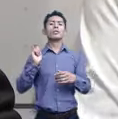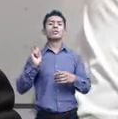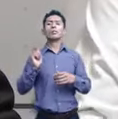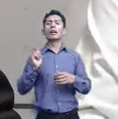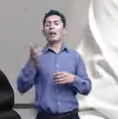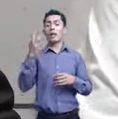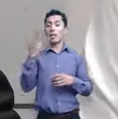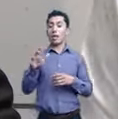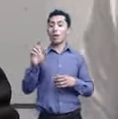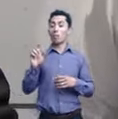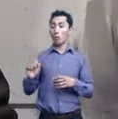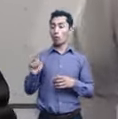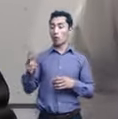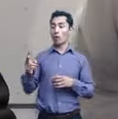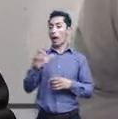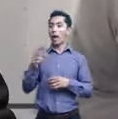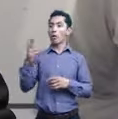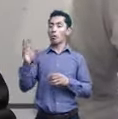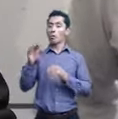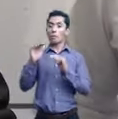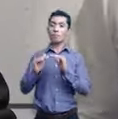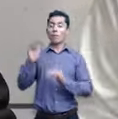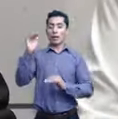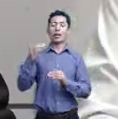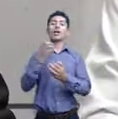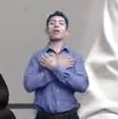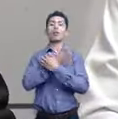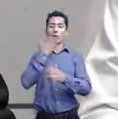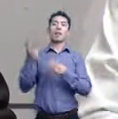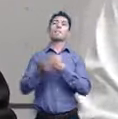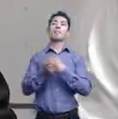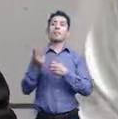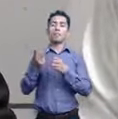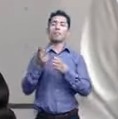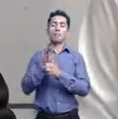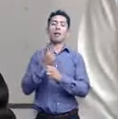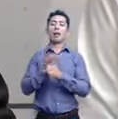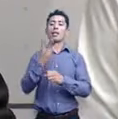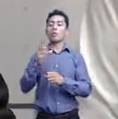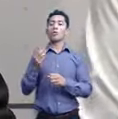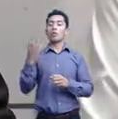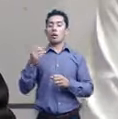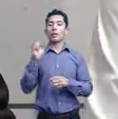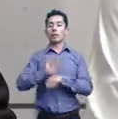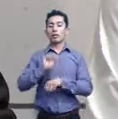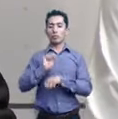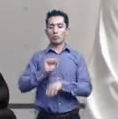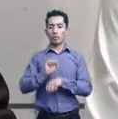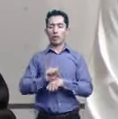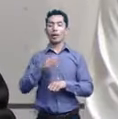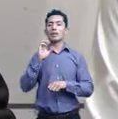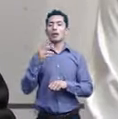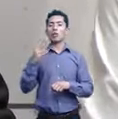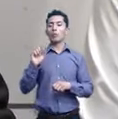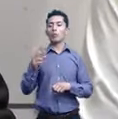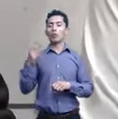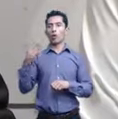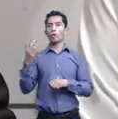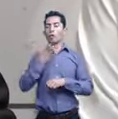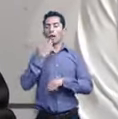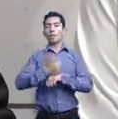se elevó de 10.2 puntos porcentuales en educación media superior, de 3.9 en secundaria, de 0.2